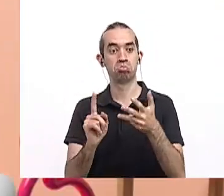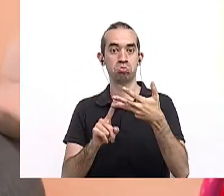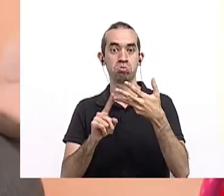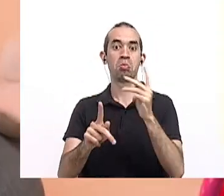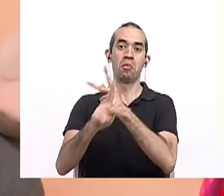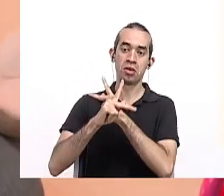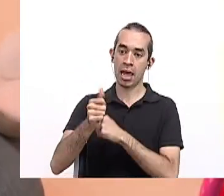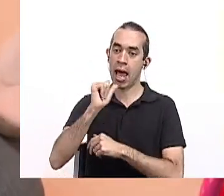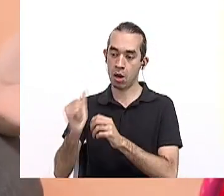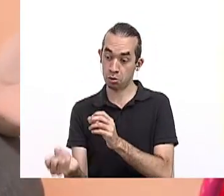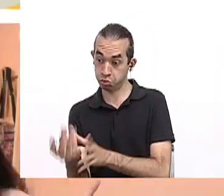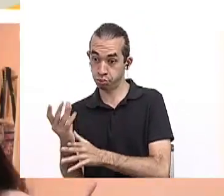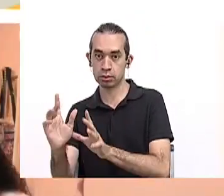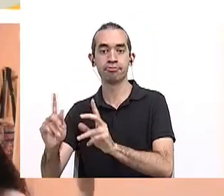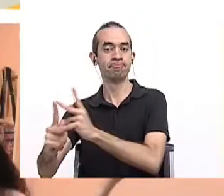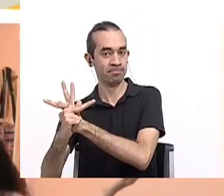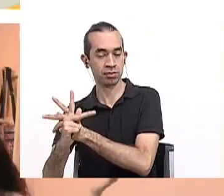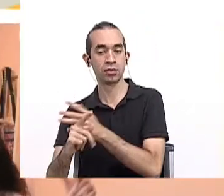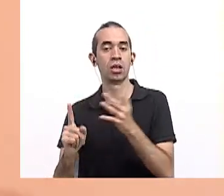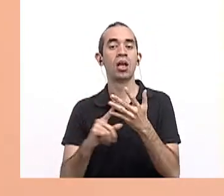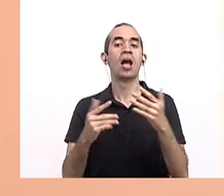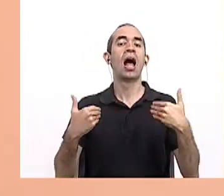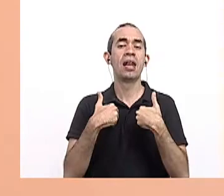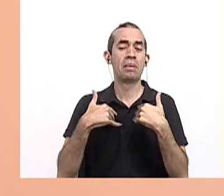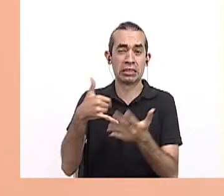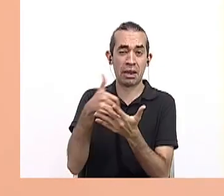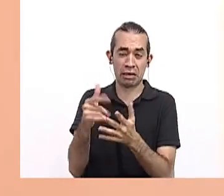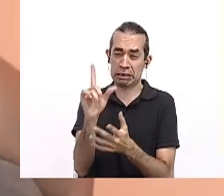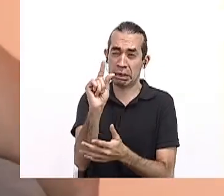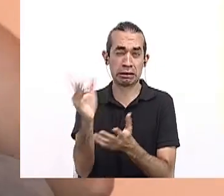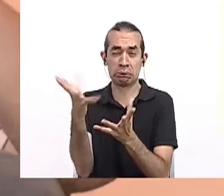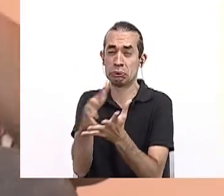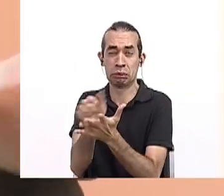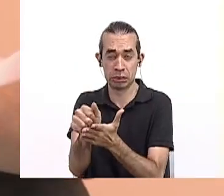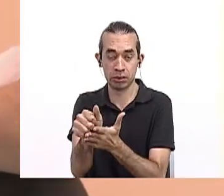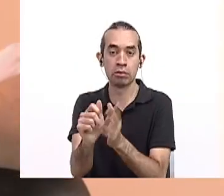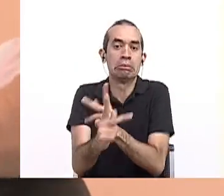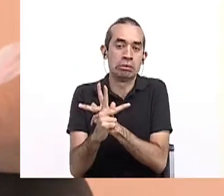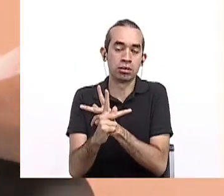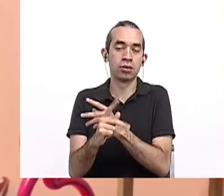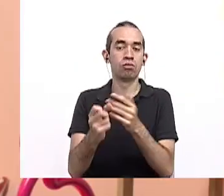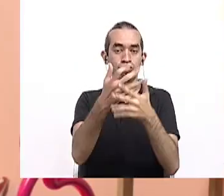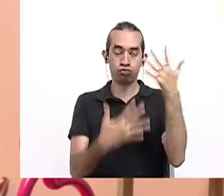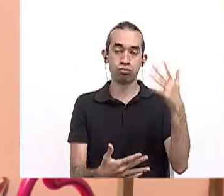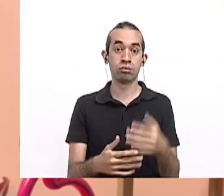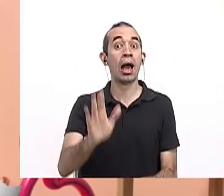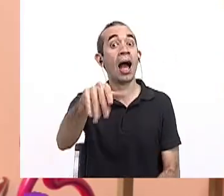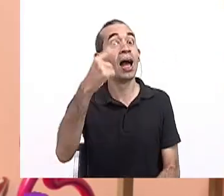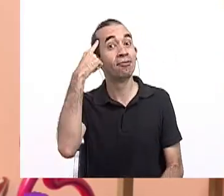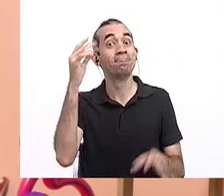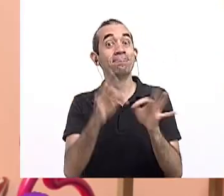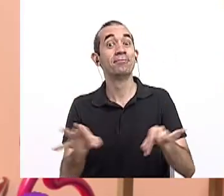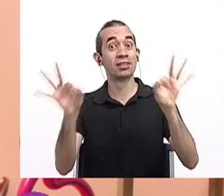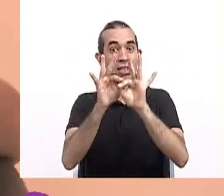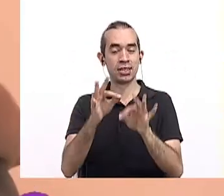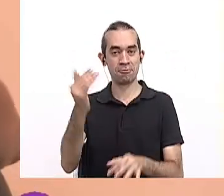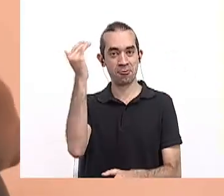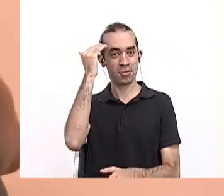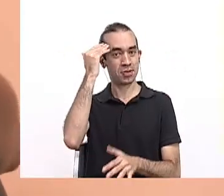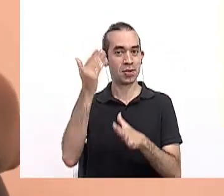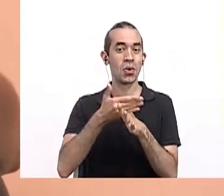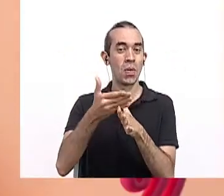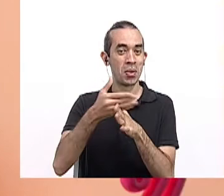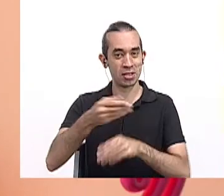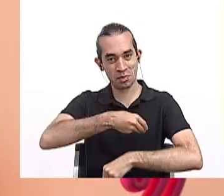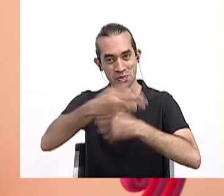animales en peligro de extinción entre otros y algo muy importante es compartir nuestro conocimiento con